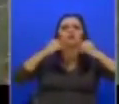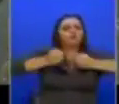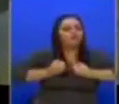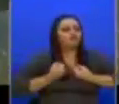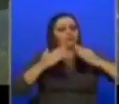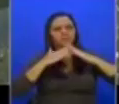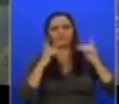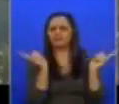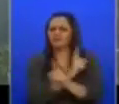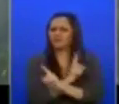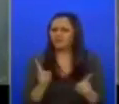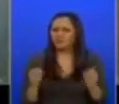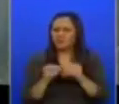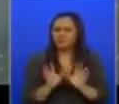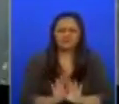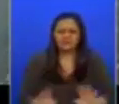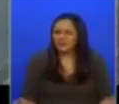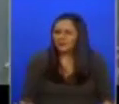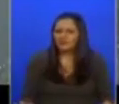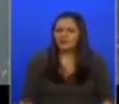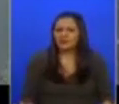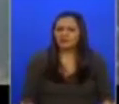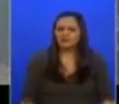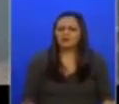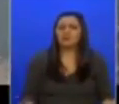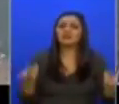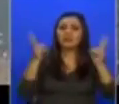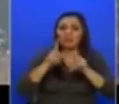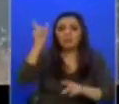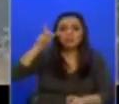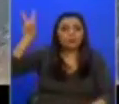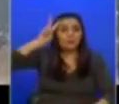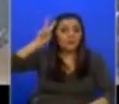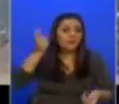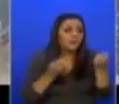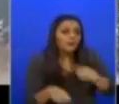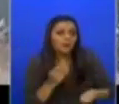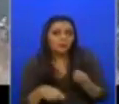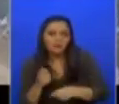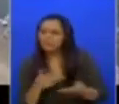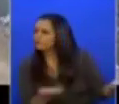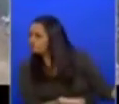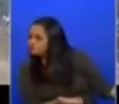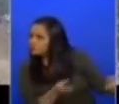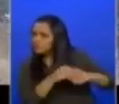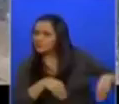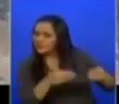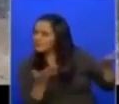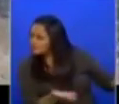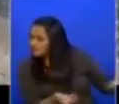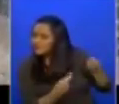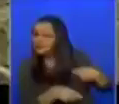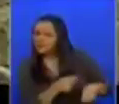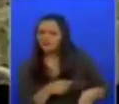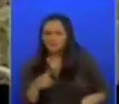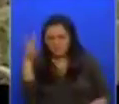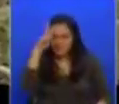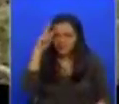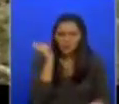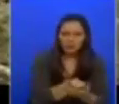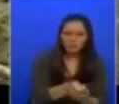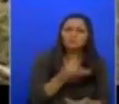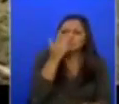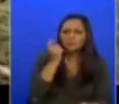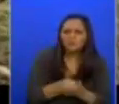la gente no puede vivir en estas condiciones. No puede haber estafadores que vendan esto como lote de terreno. Estos se vendieron como lotes de terreno.